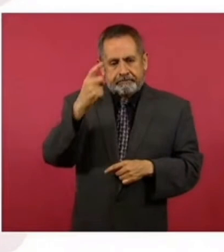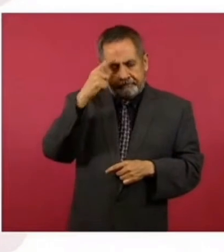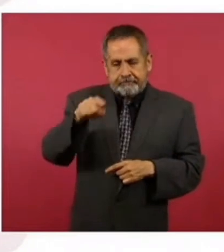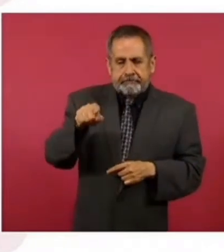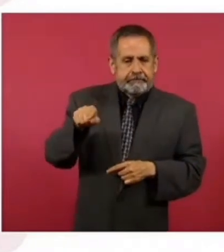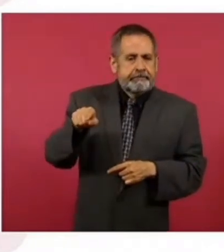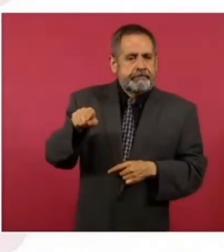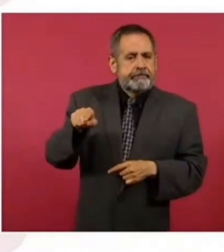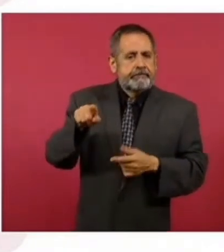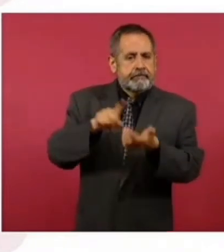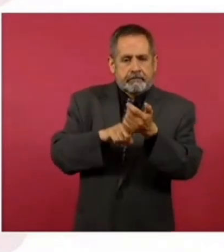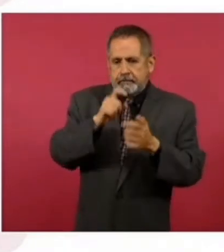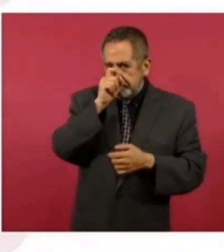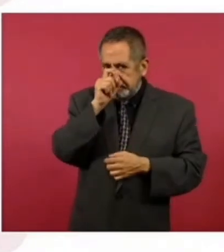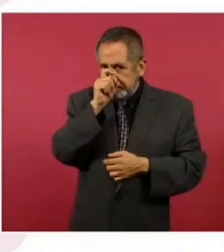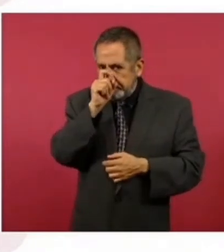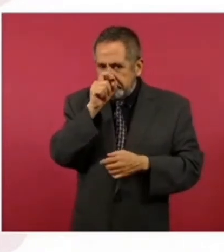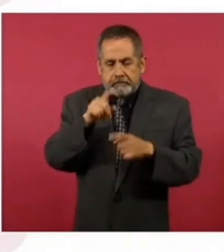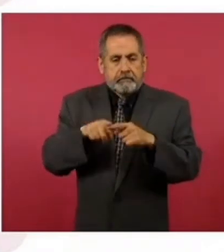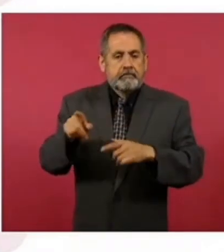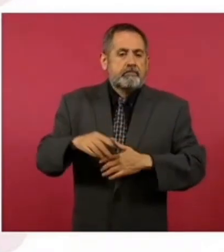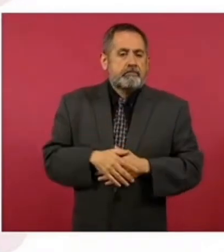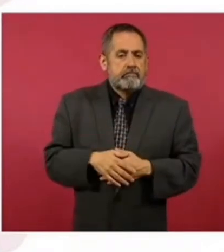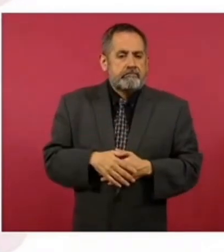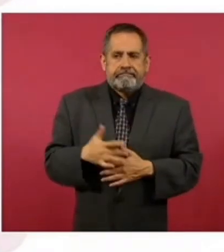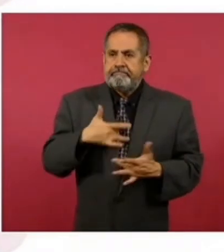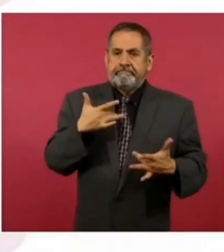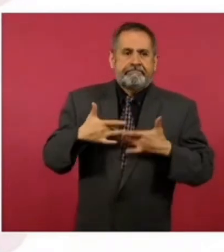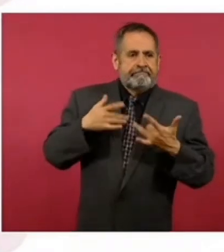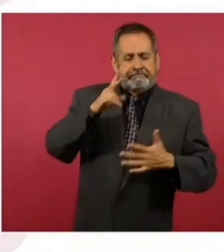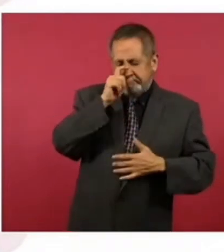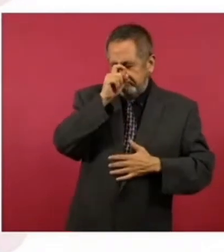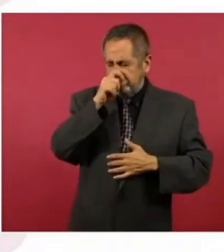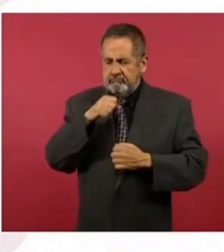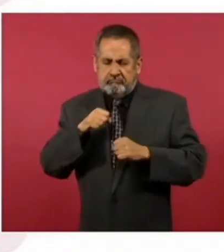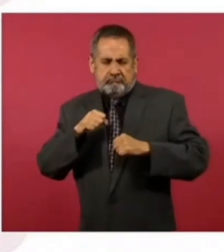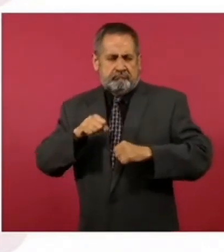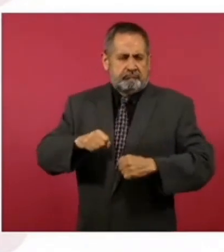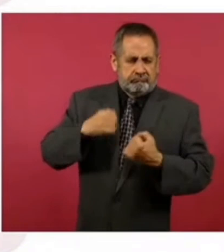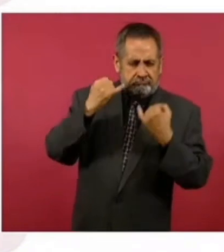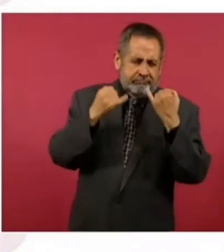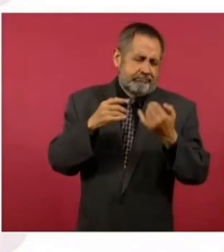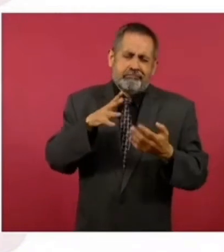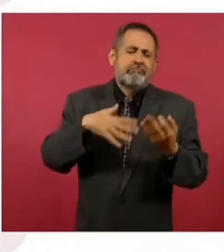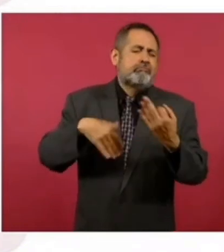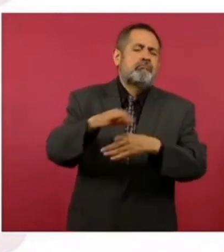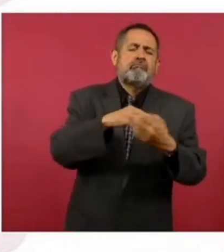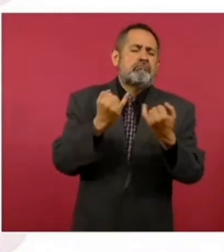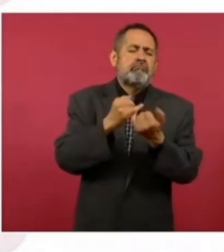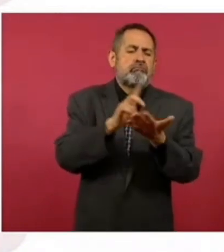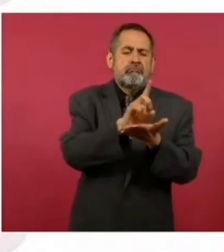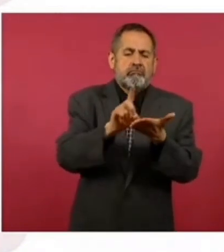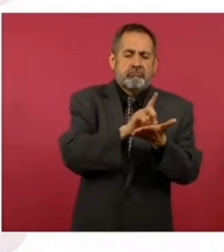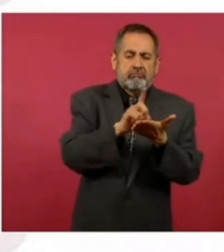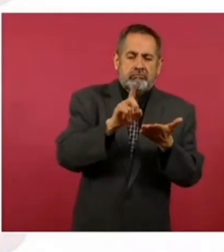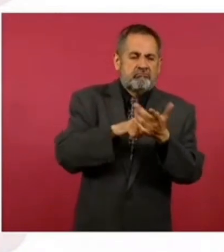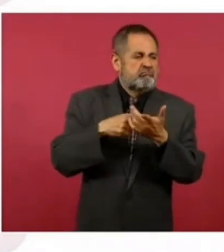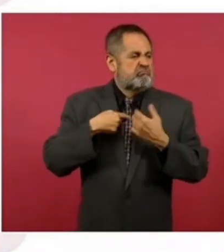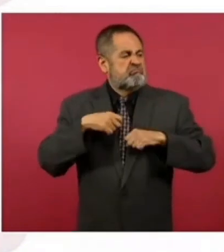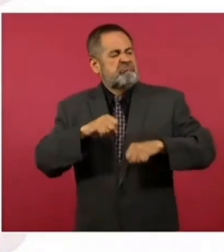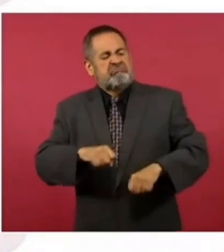consumo de inhalantes. La búsqueda de emociones y poder, esta es genérica, es compartida por muchas de las otras